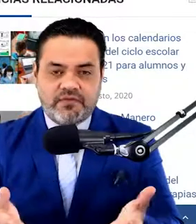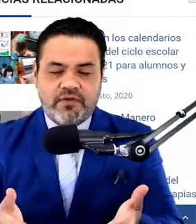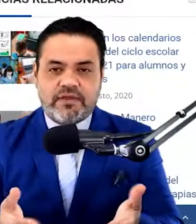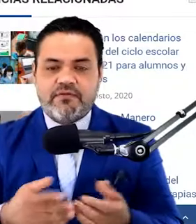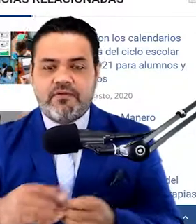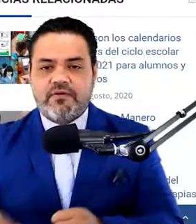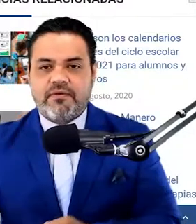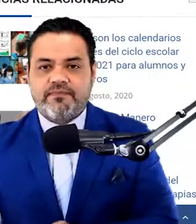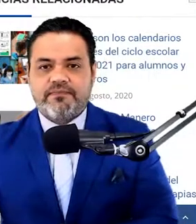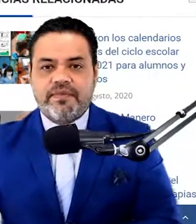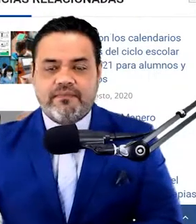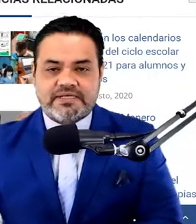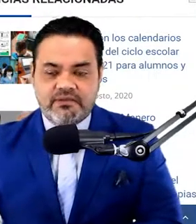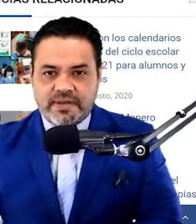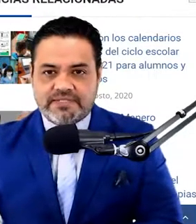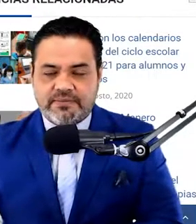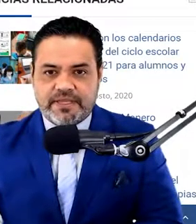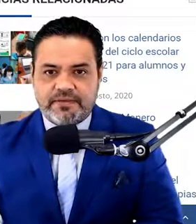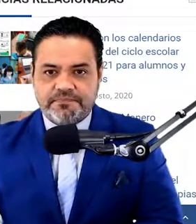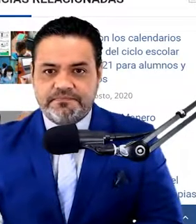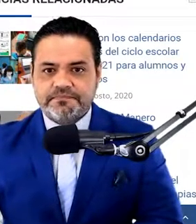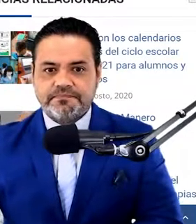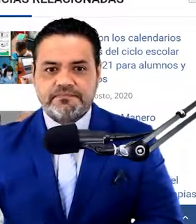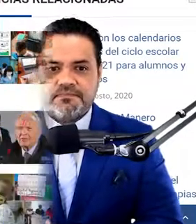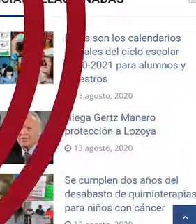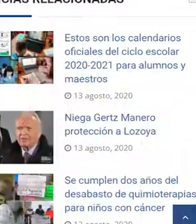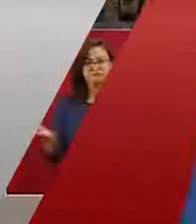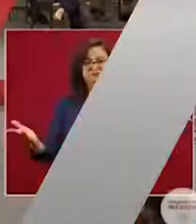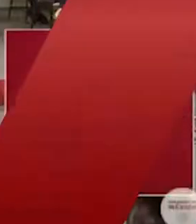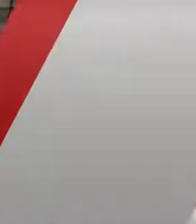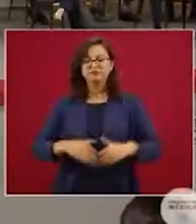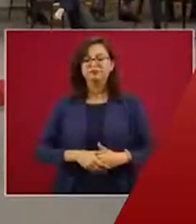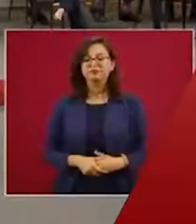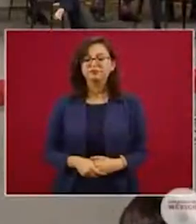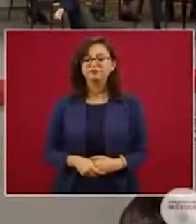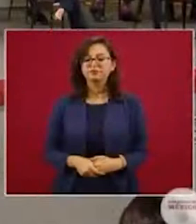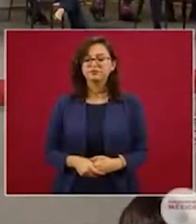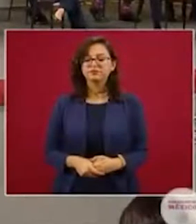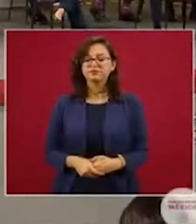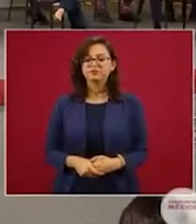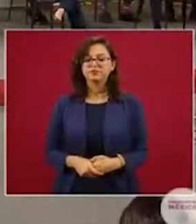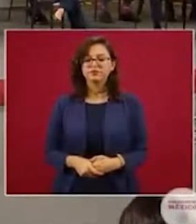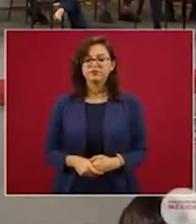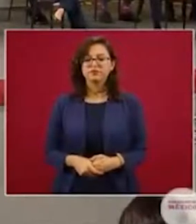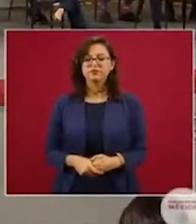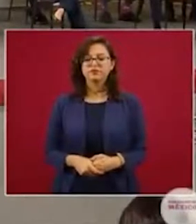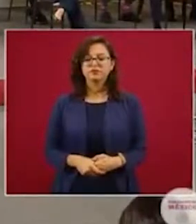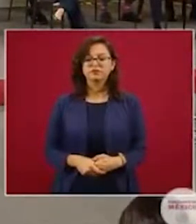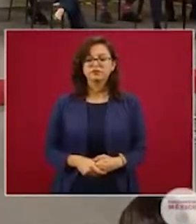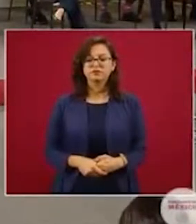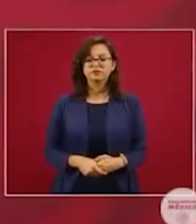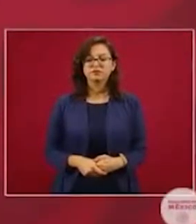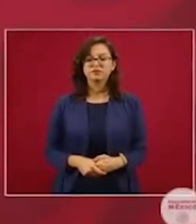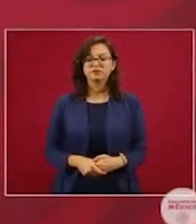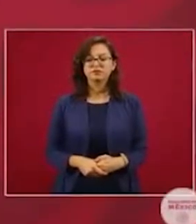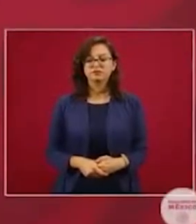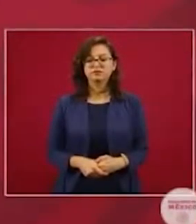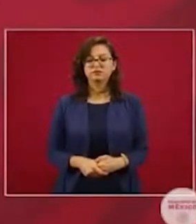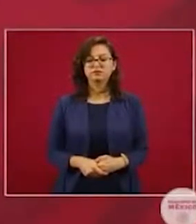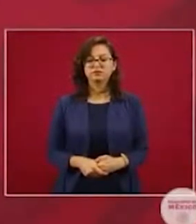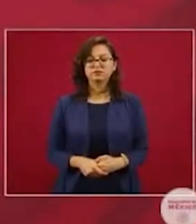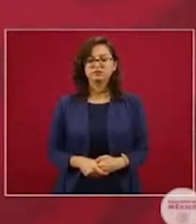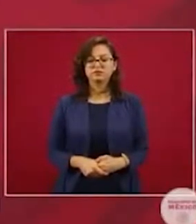esto fue lo que informó marcelo hablar esta mañana de hoy con mucho gusto tengo el honor de compartirles